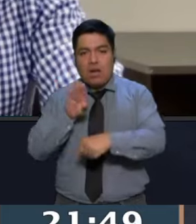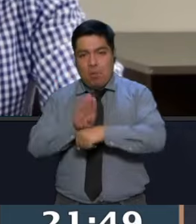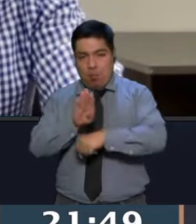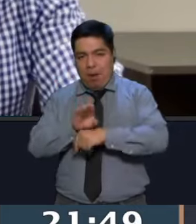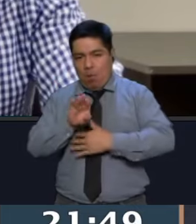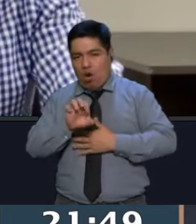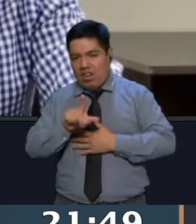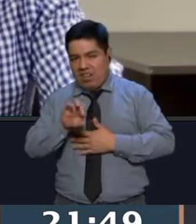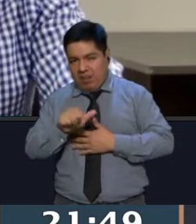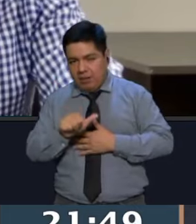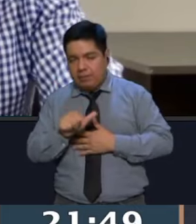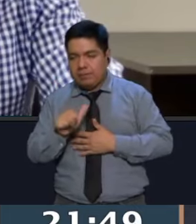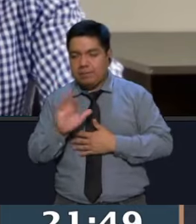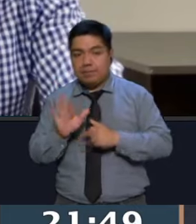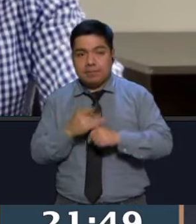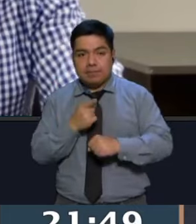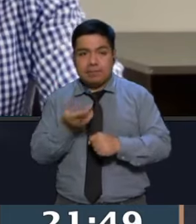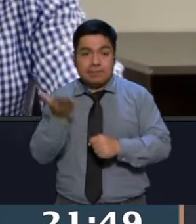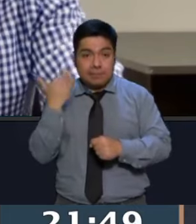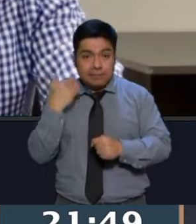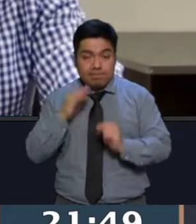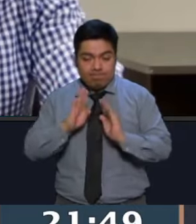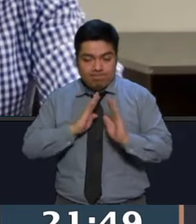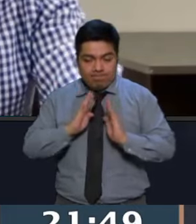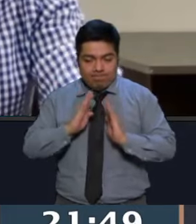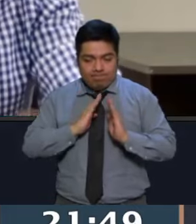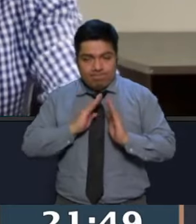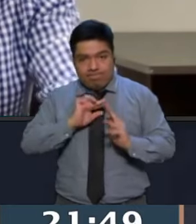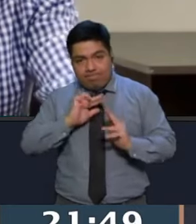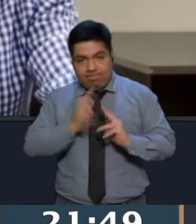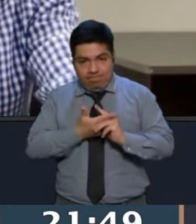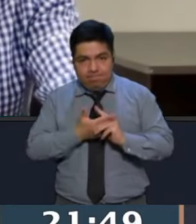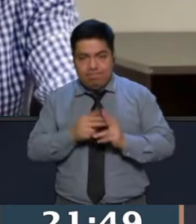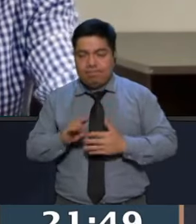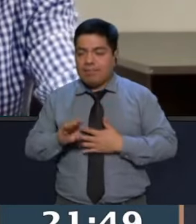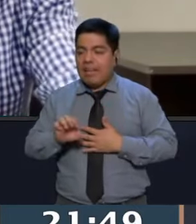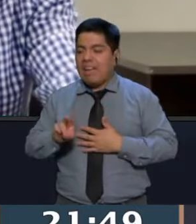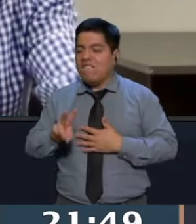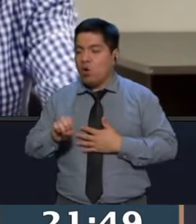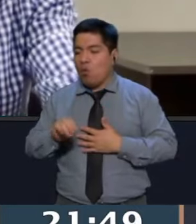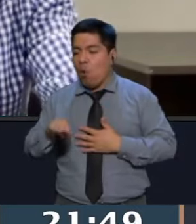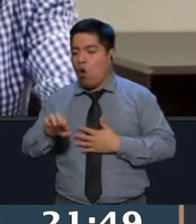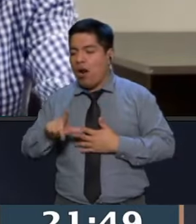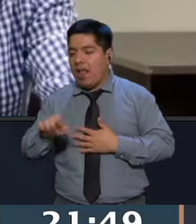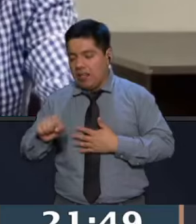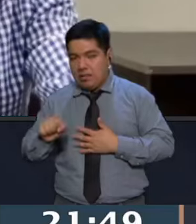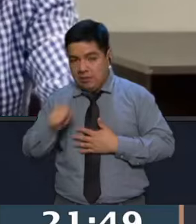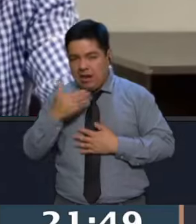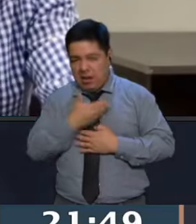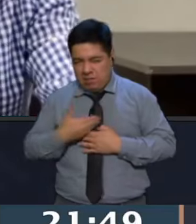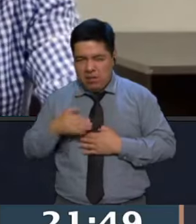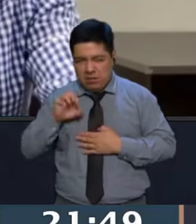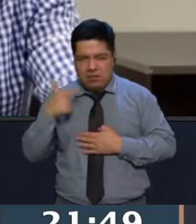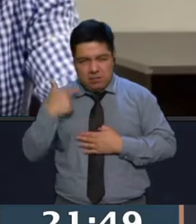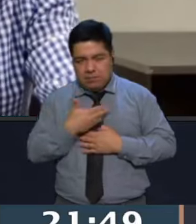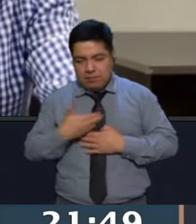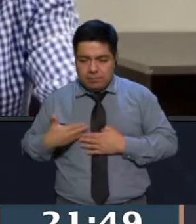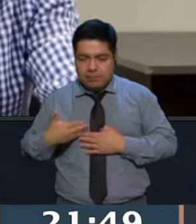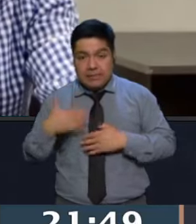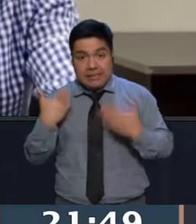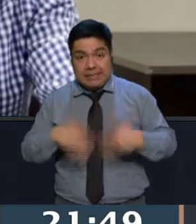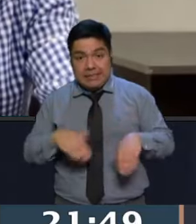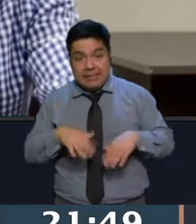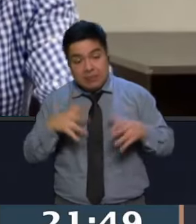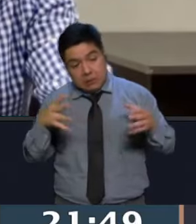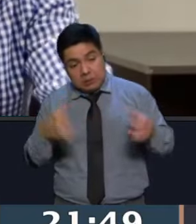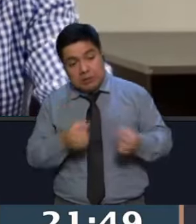la Infodemia jugó un papel fundamental porque antes de que las Fuerzas Armadas intentaran asesinar incluso a Evo Morales, incluso de que